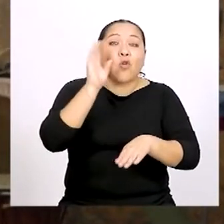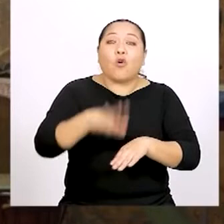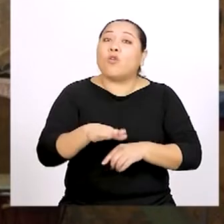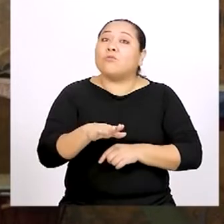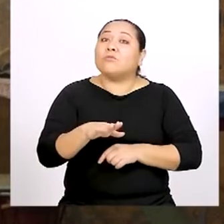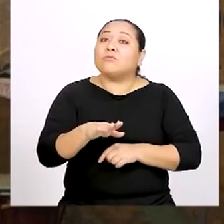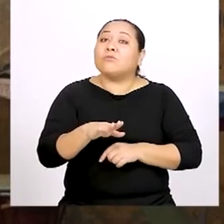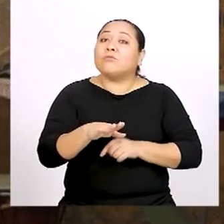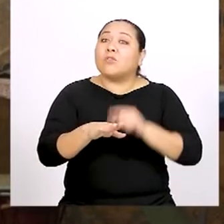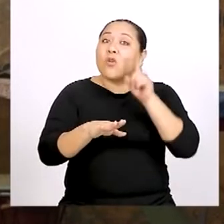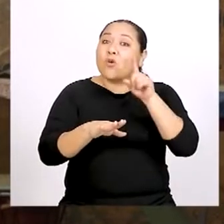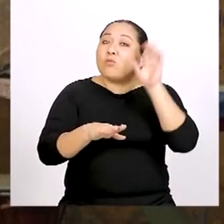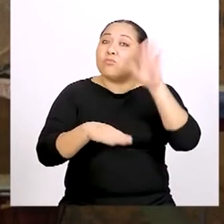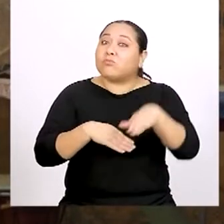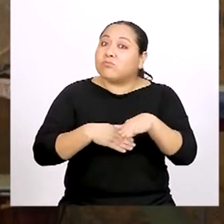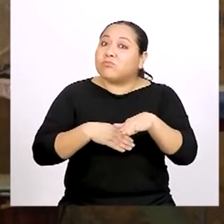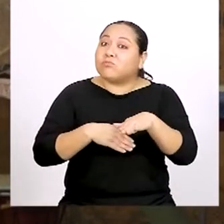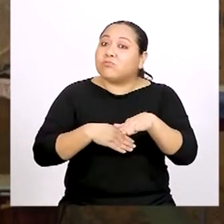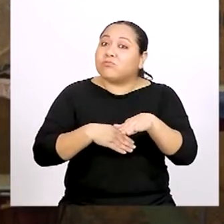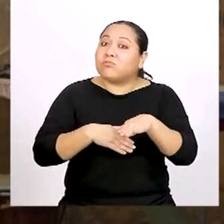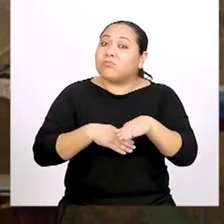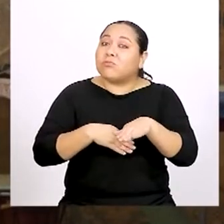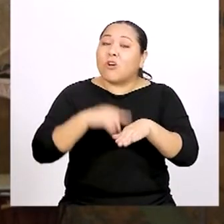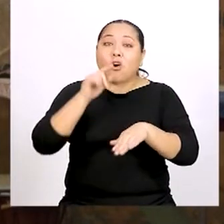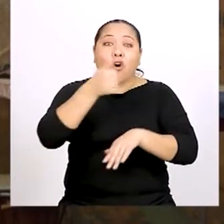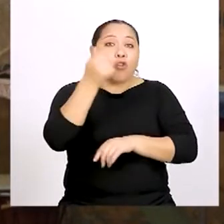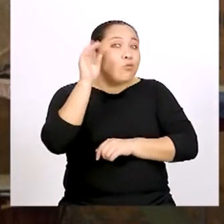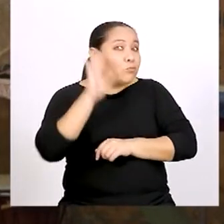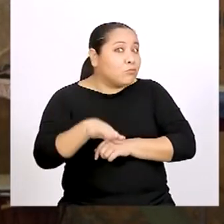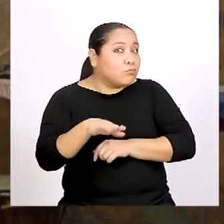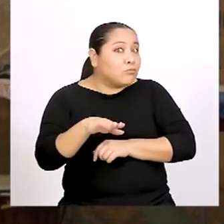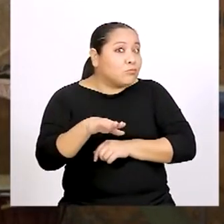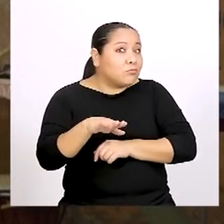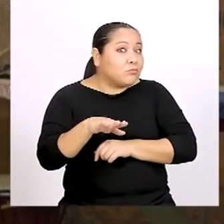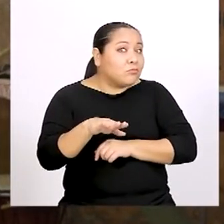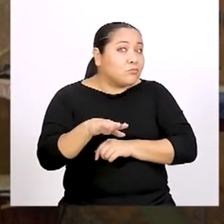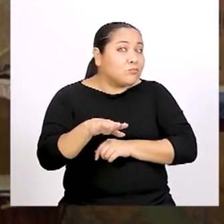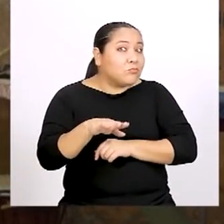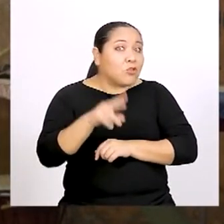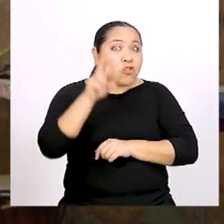Un golpe. Un golpe. Otro golpe.